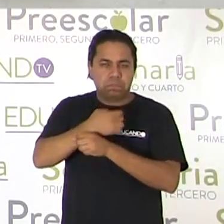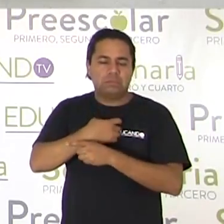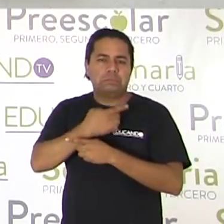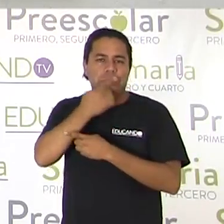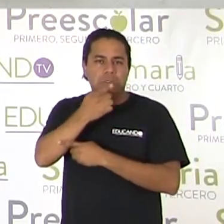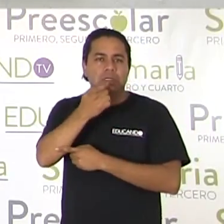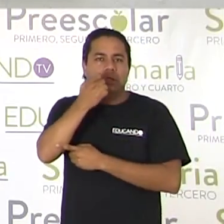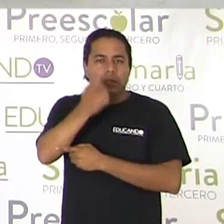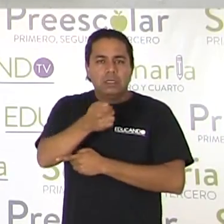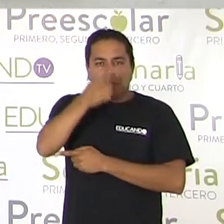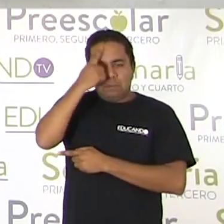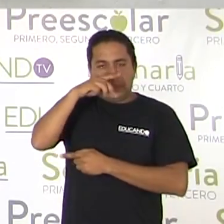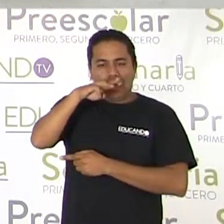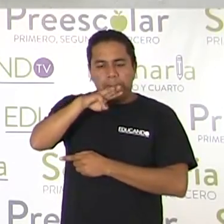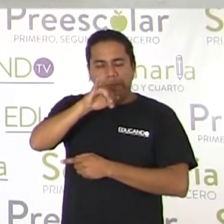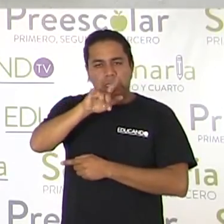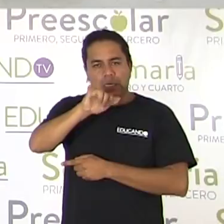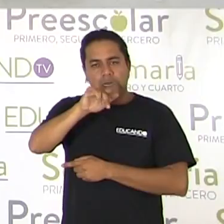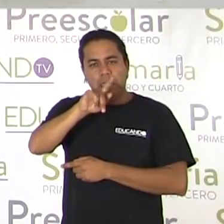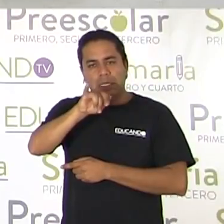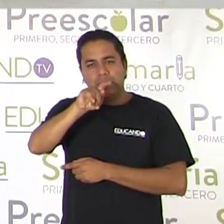es el mililitro,